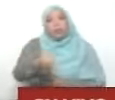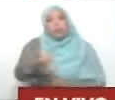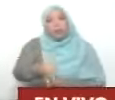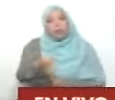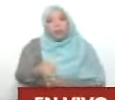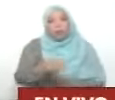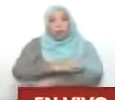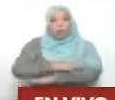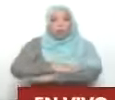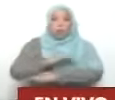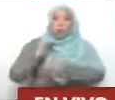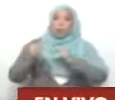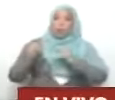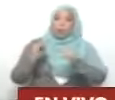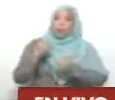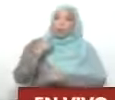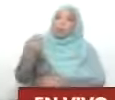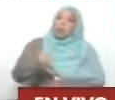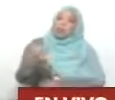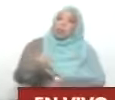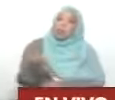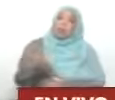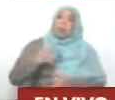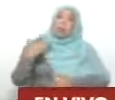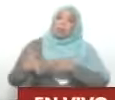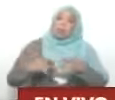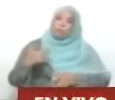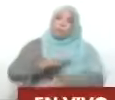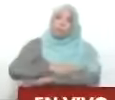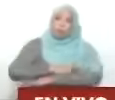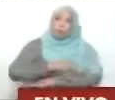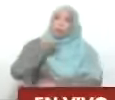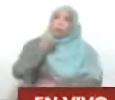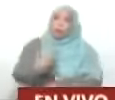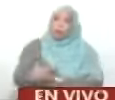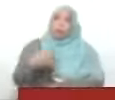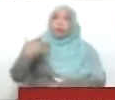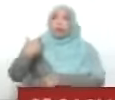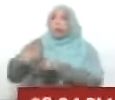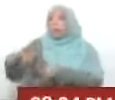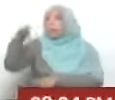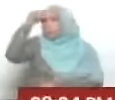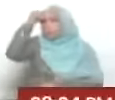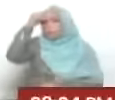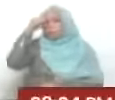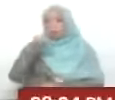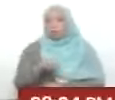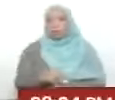la moral, actuar con la verdad. Es lo más importante. Lo demás se aprende.